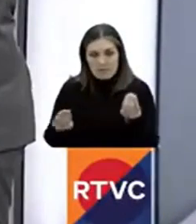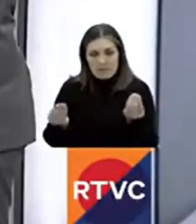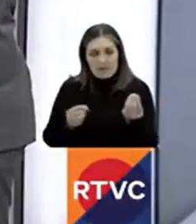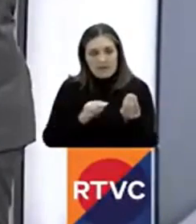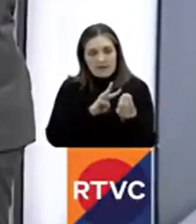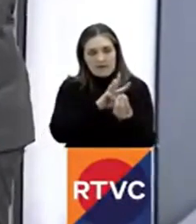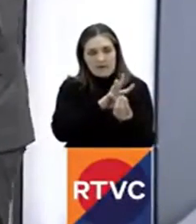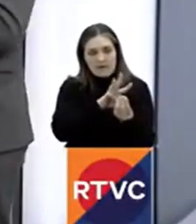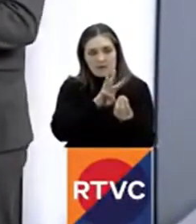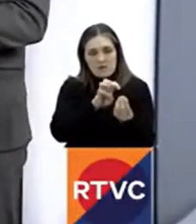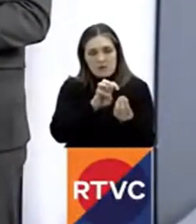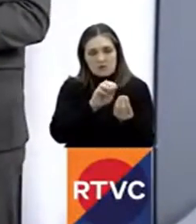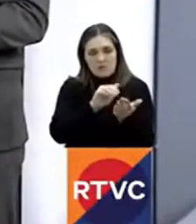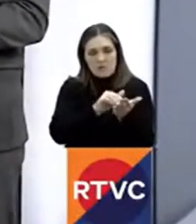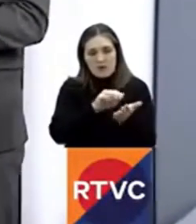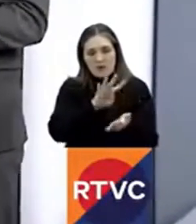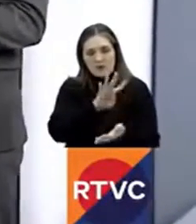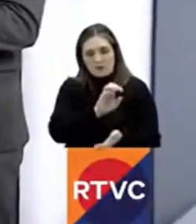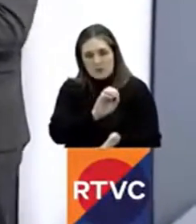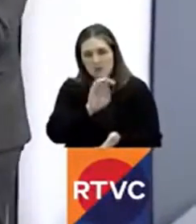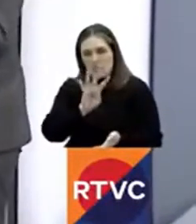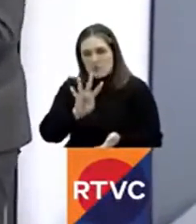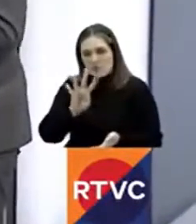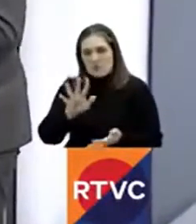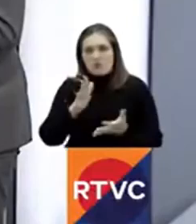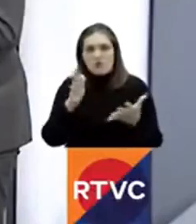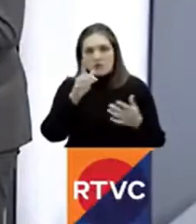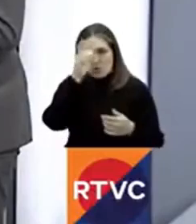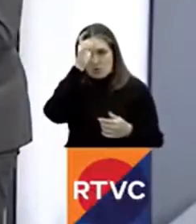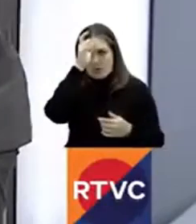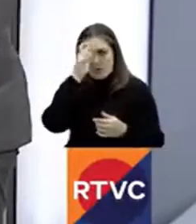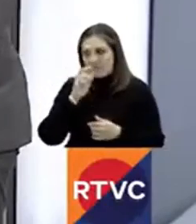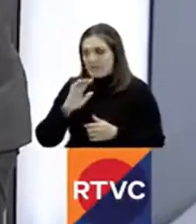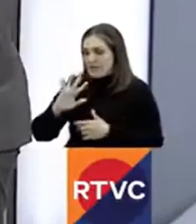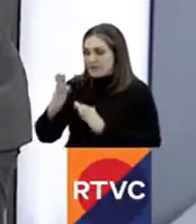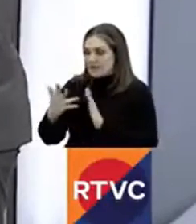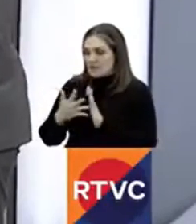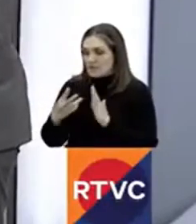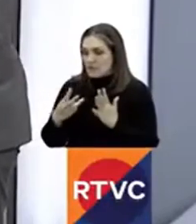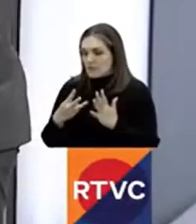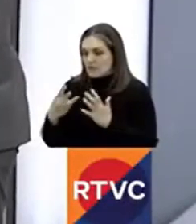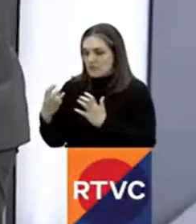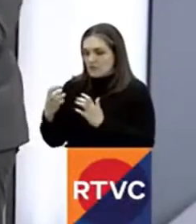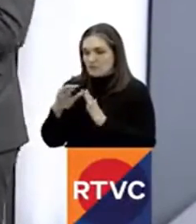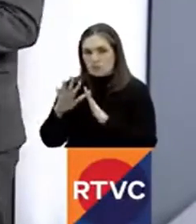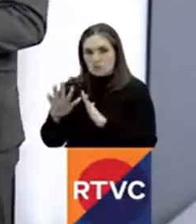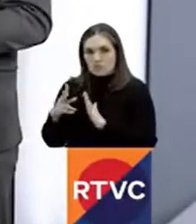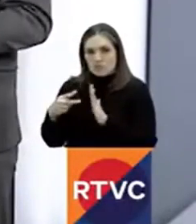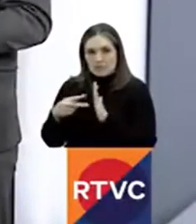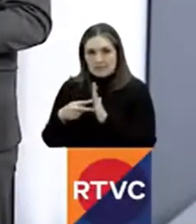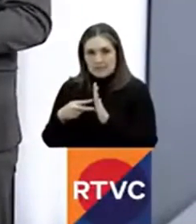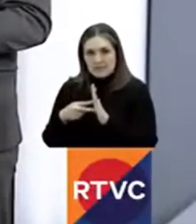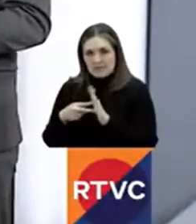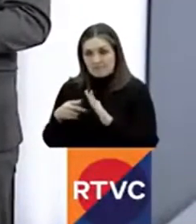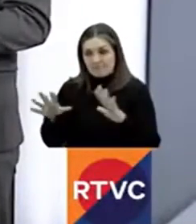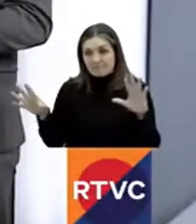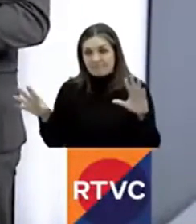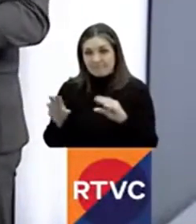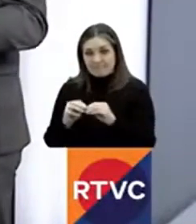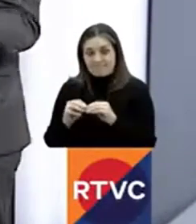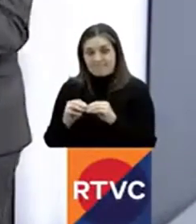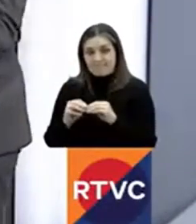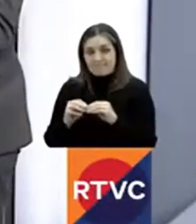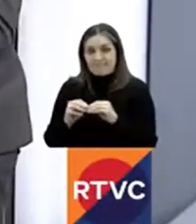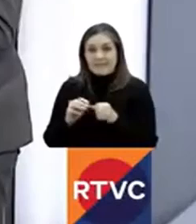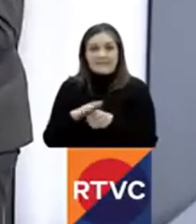38.044 corresponden a personas que fallecieron en Turquía y 5.800 corresponden a personas que fallecieron en Siria.